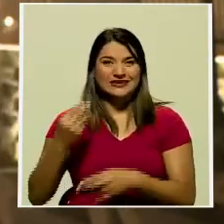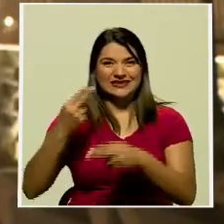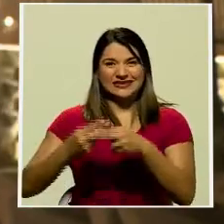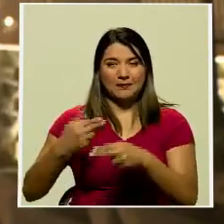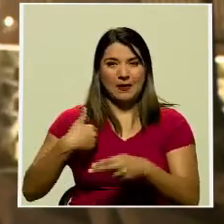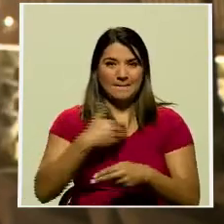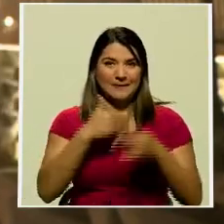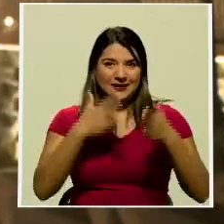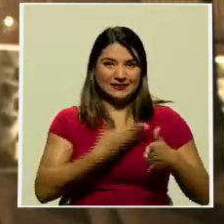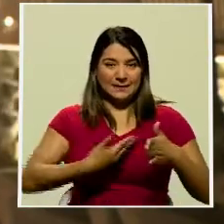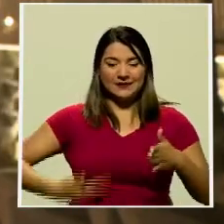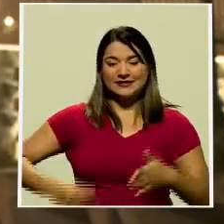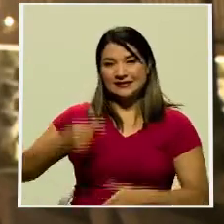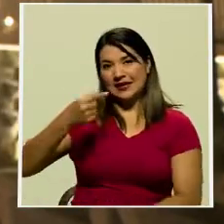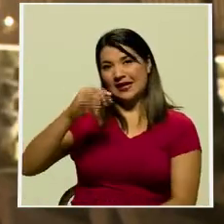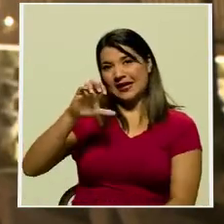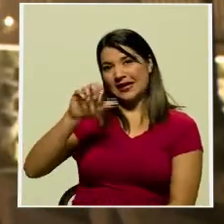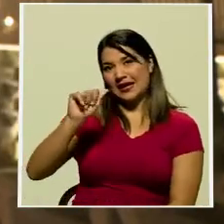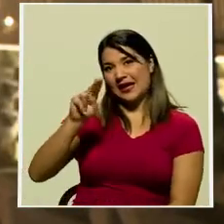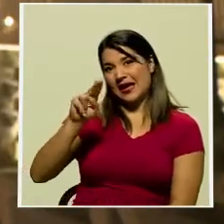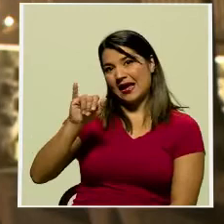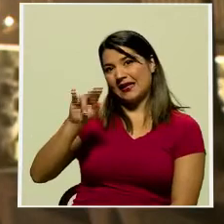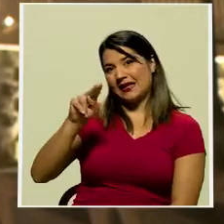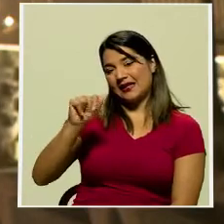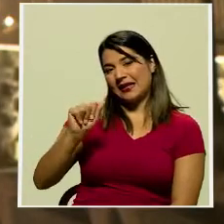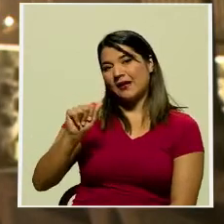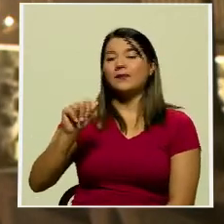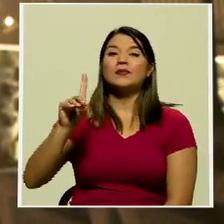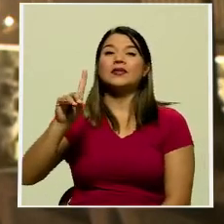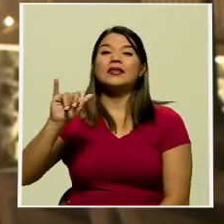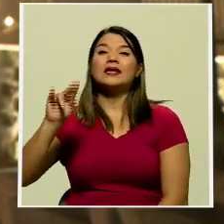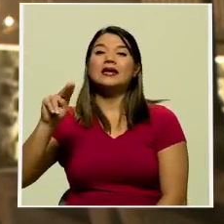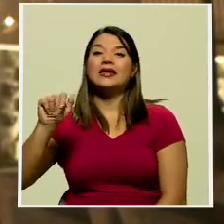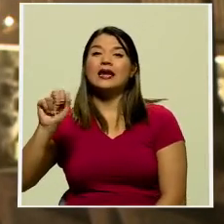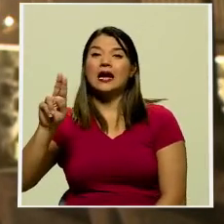don Carlos Alvarado, presidente de la República, y esto fue lo que nos contestó.